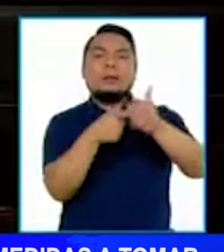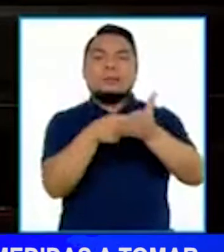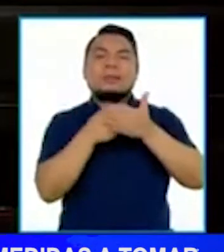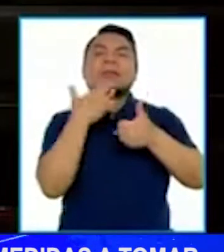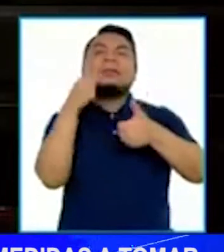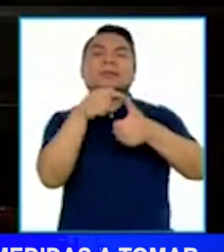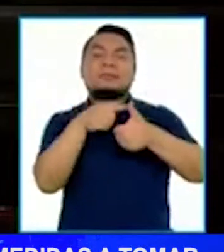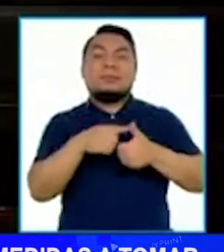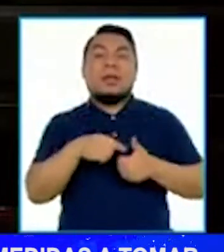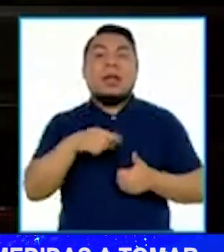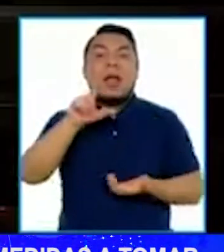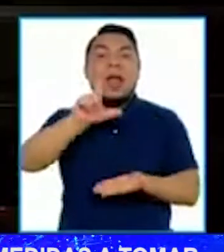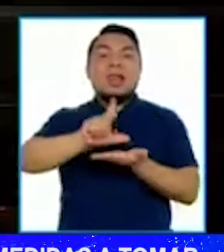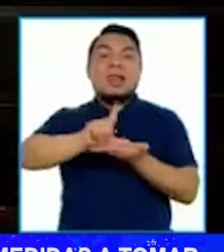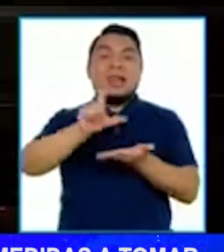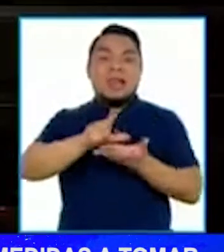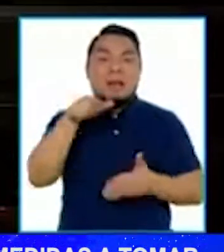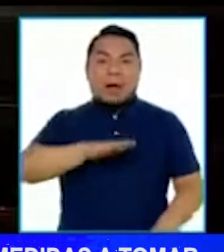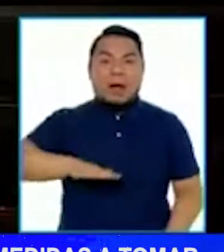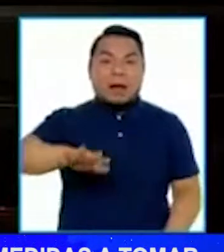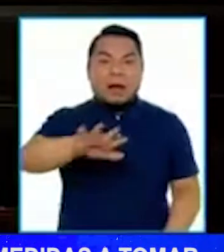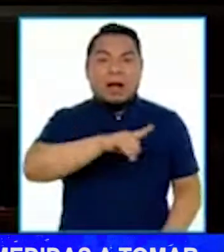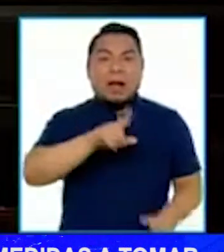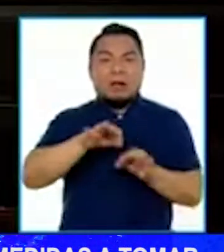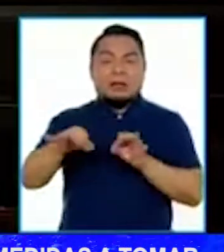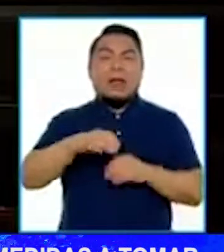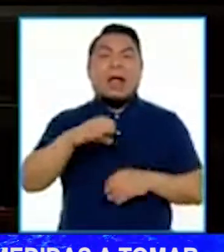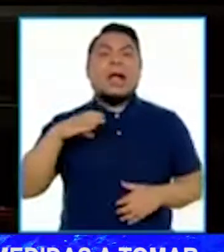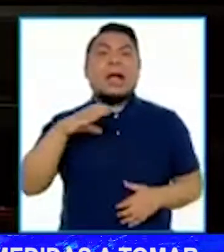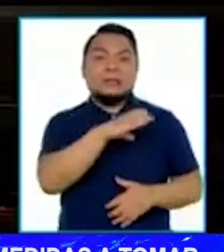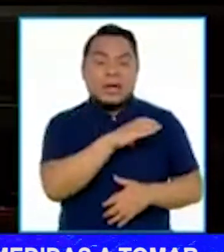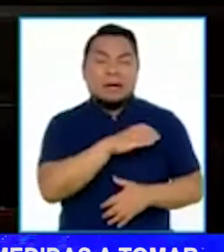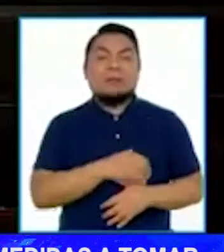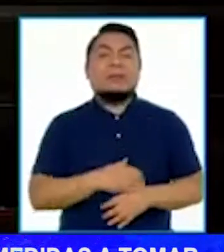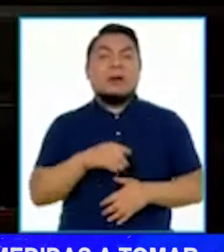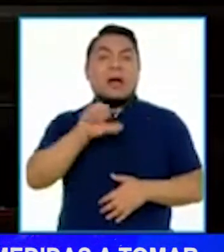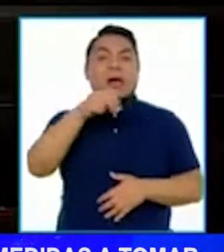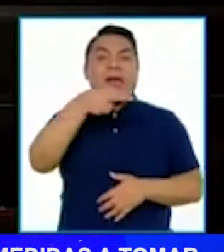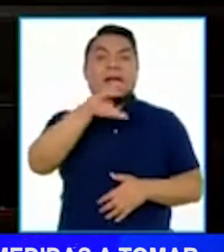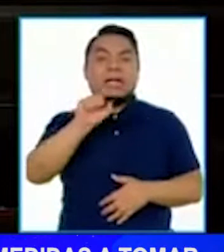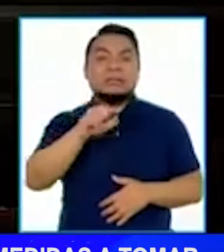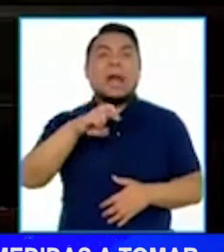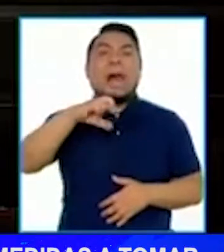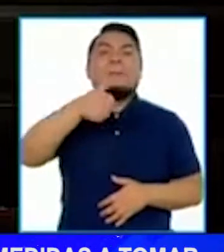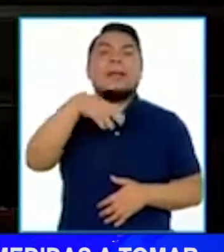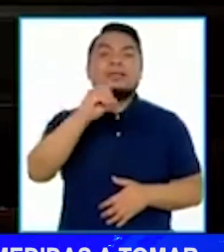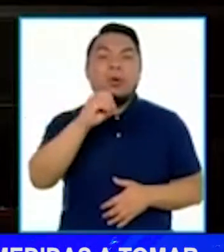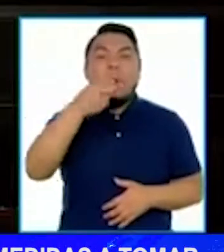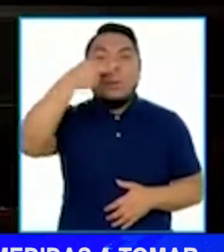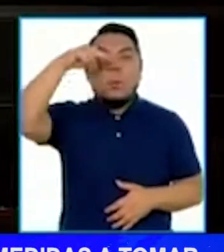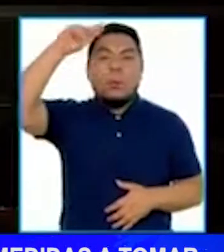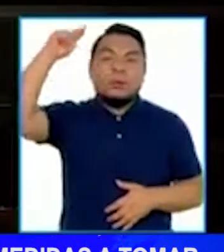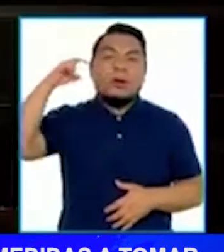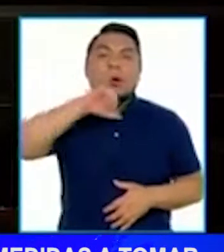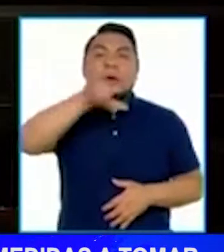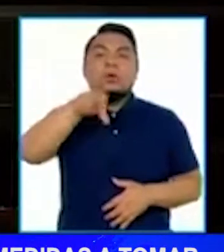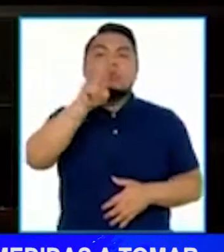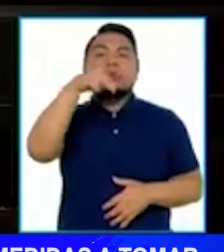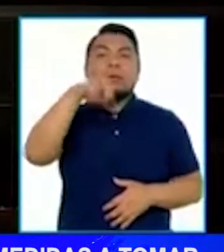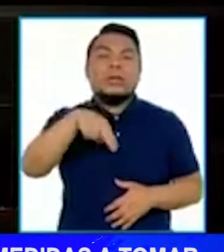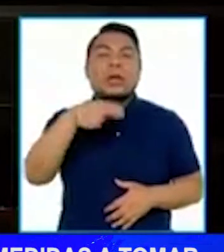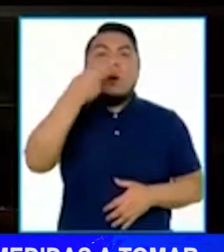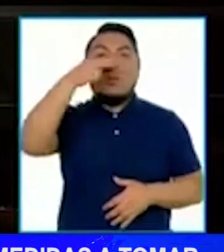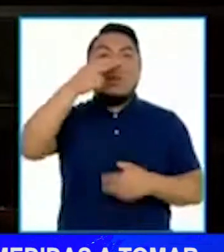Estas son Lima Metropolitana y Lima Región, Callao, Ancash, Pasco, Huánuco,